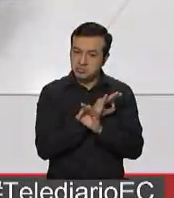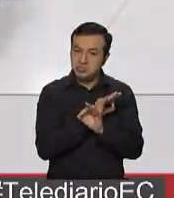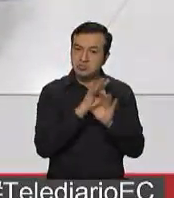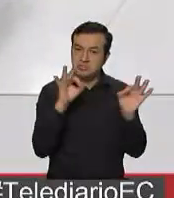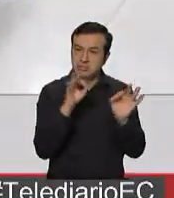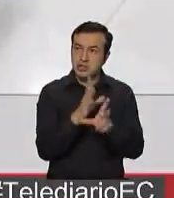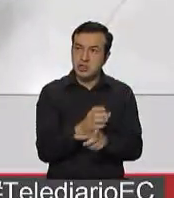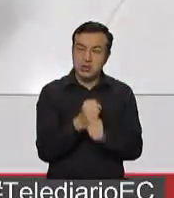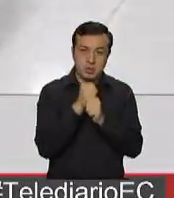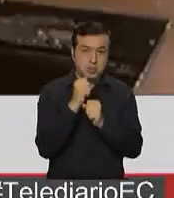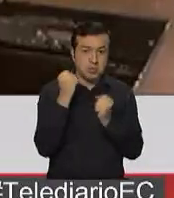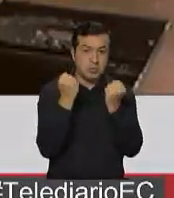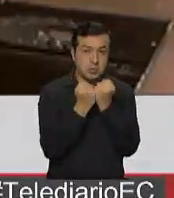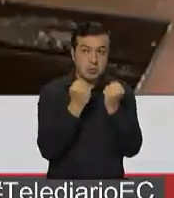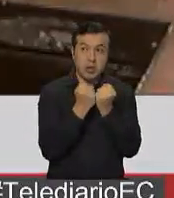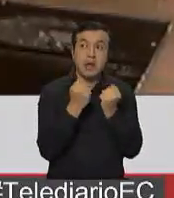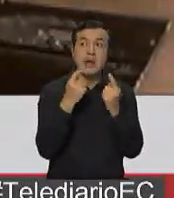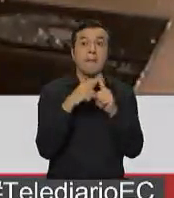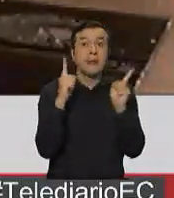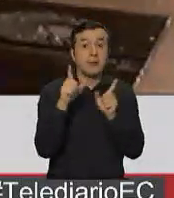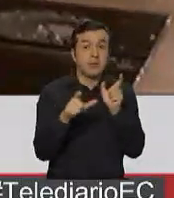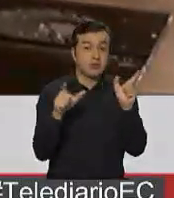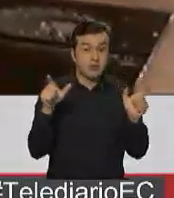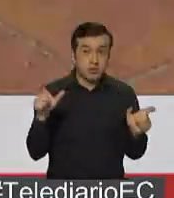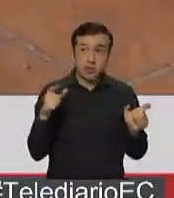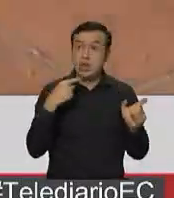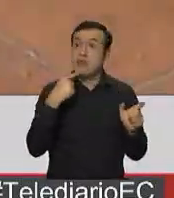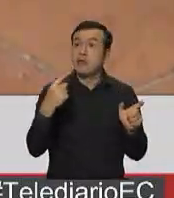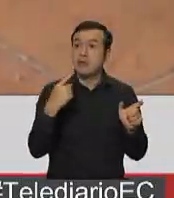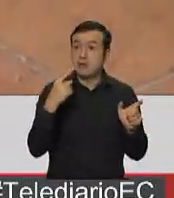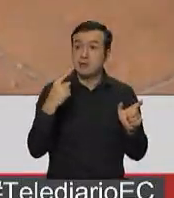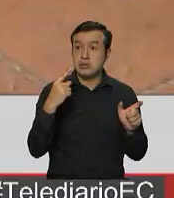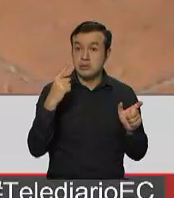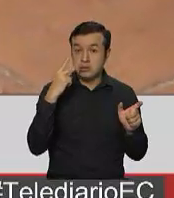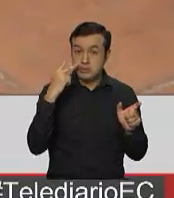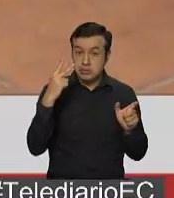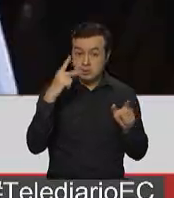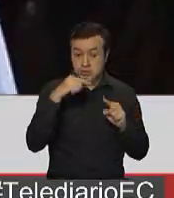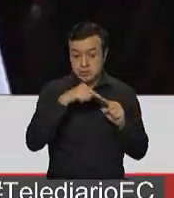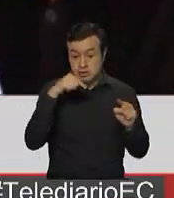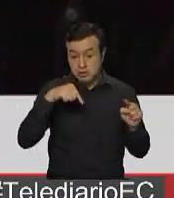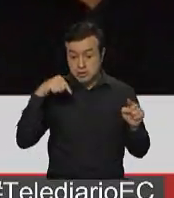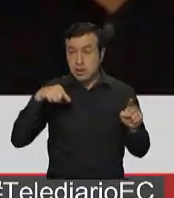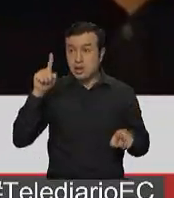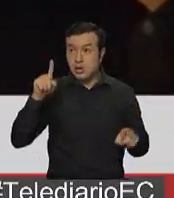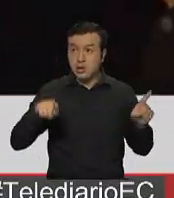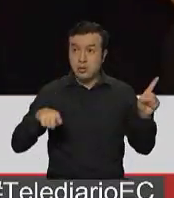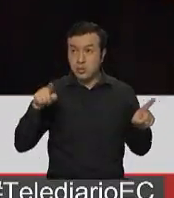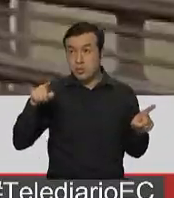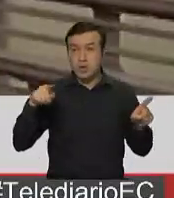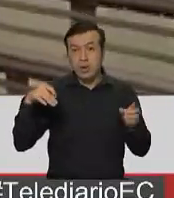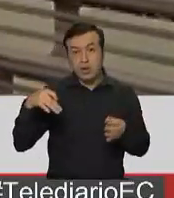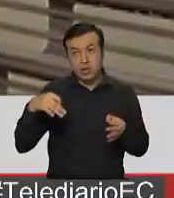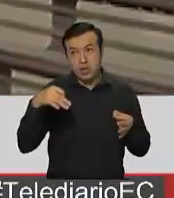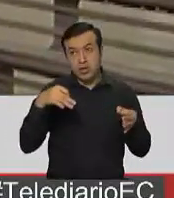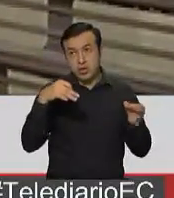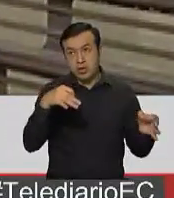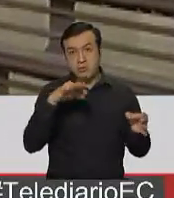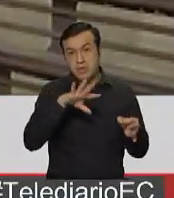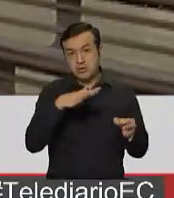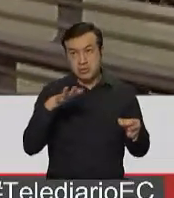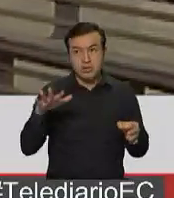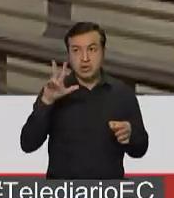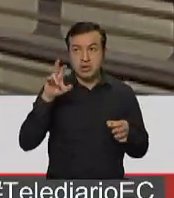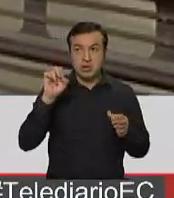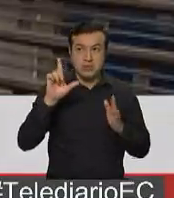evitar aglomeraciones. Sin embargo, los usuarios señalan que debido a estas mismas medidas, el servicio tarda un poco más. Aproximadamente